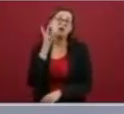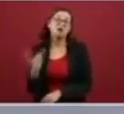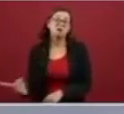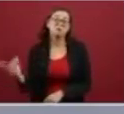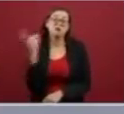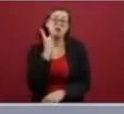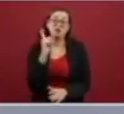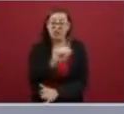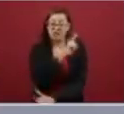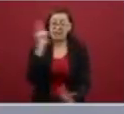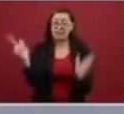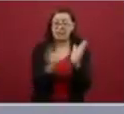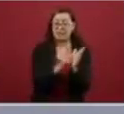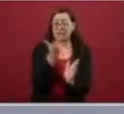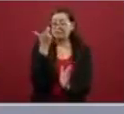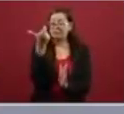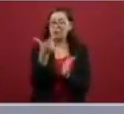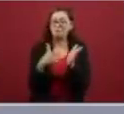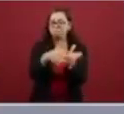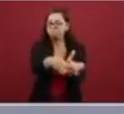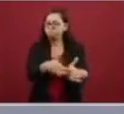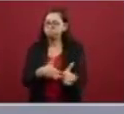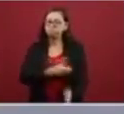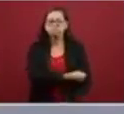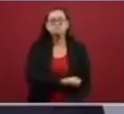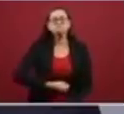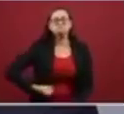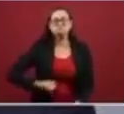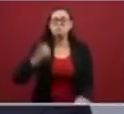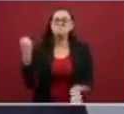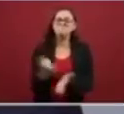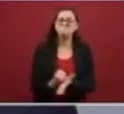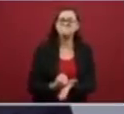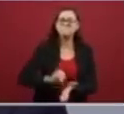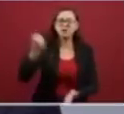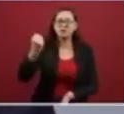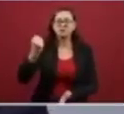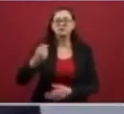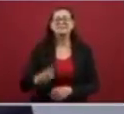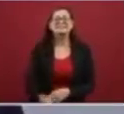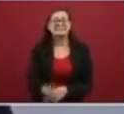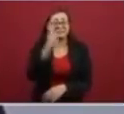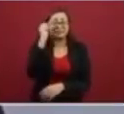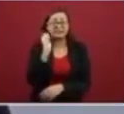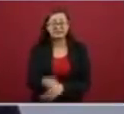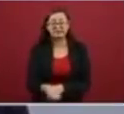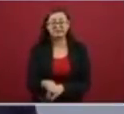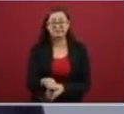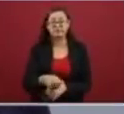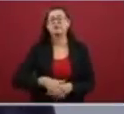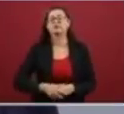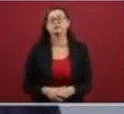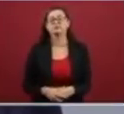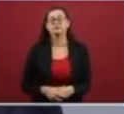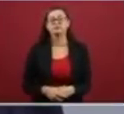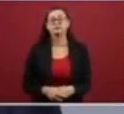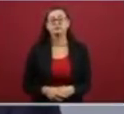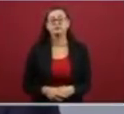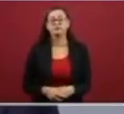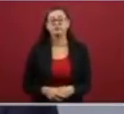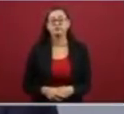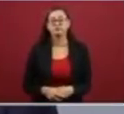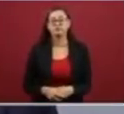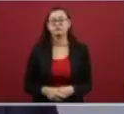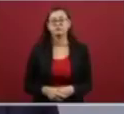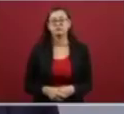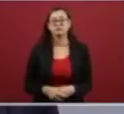austeridad republicana. Con ello se aplicará, mejor